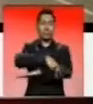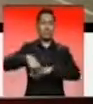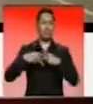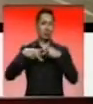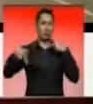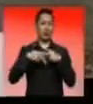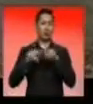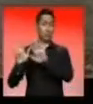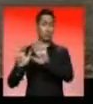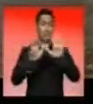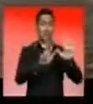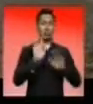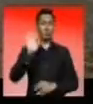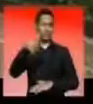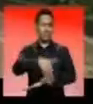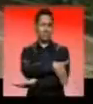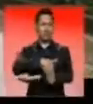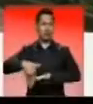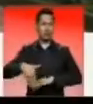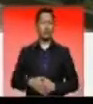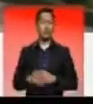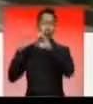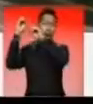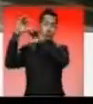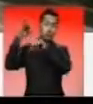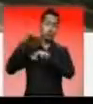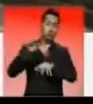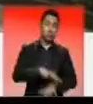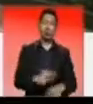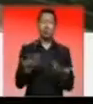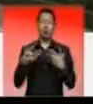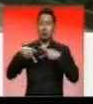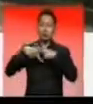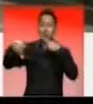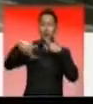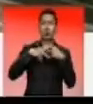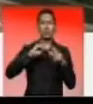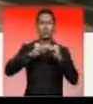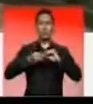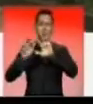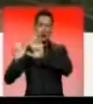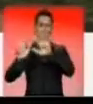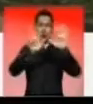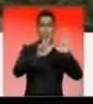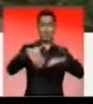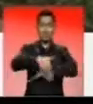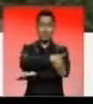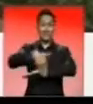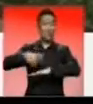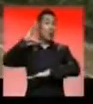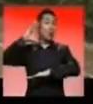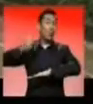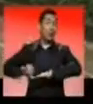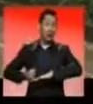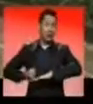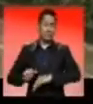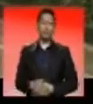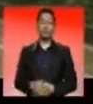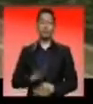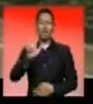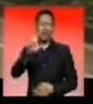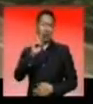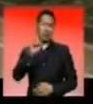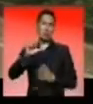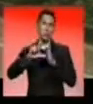carretera. El derrumbe más grande se registró en el kilómetro 88 de la vía Cuenca-Molleturo-Naranjal, a 30 minutos